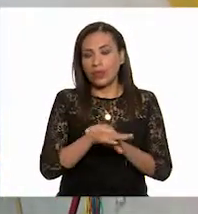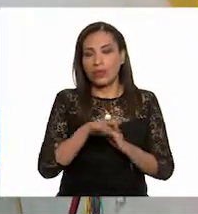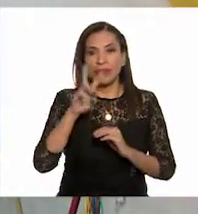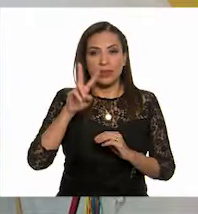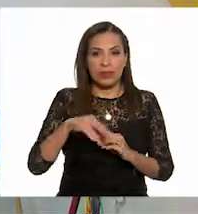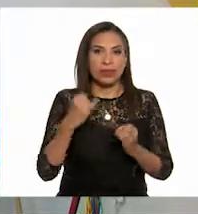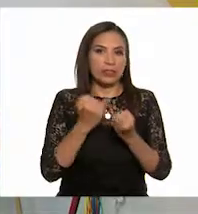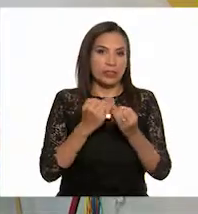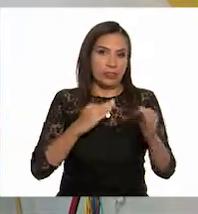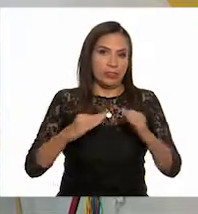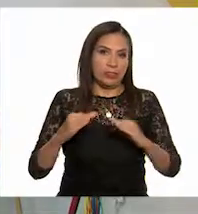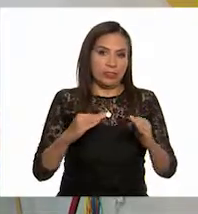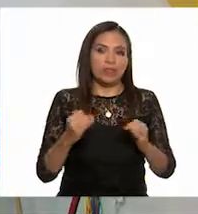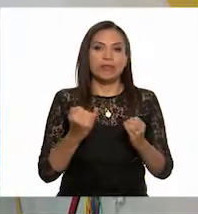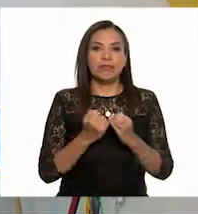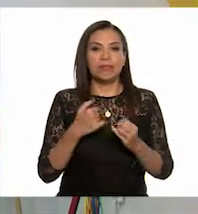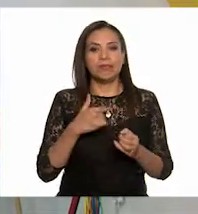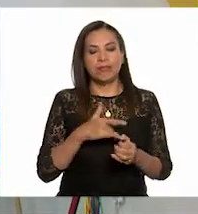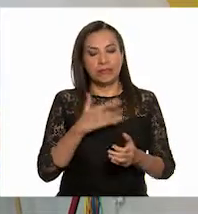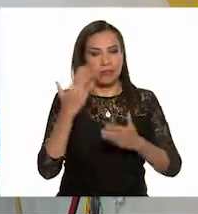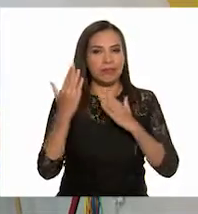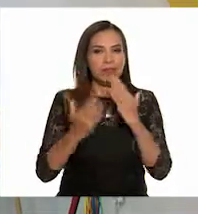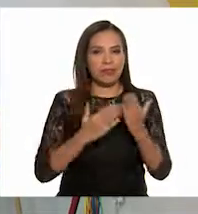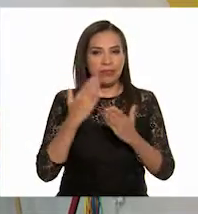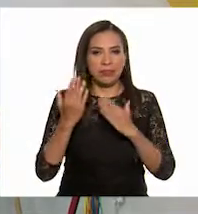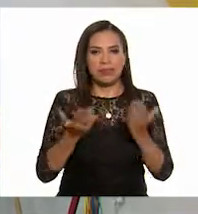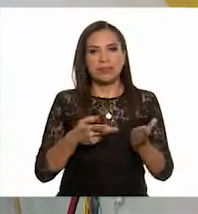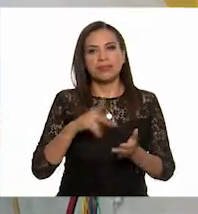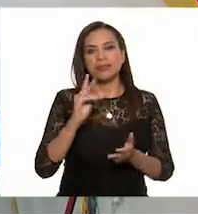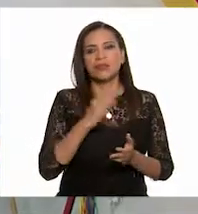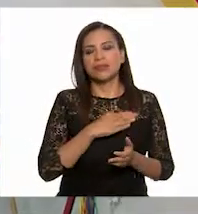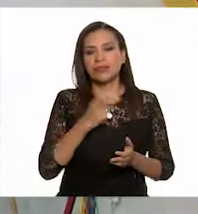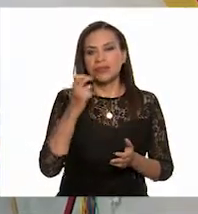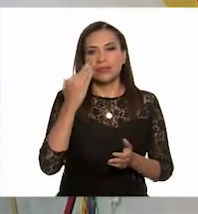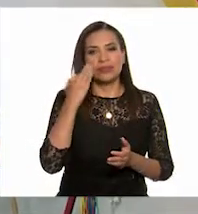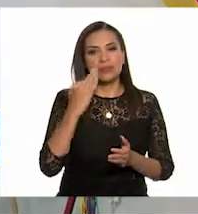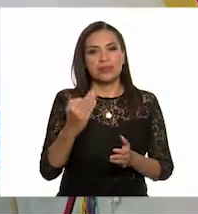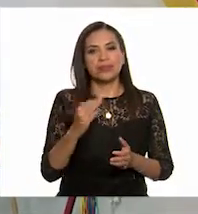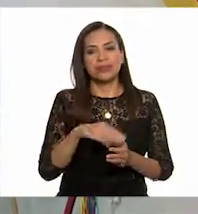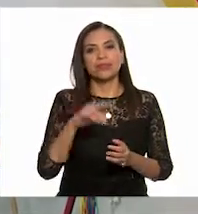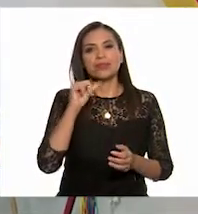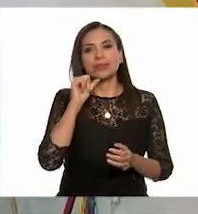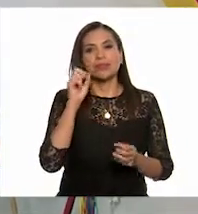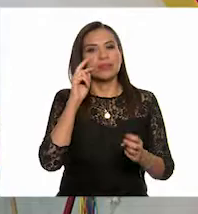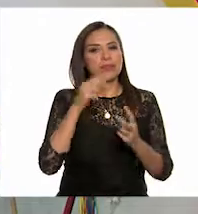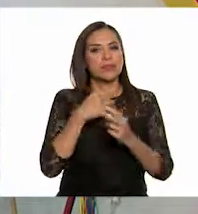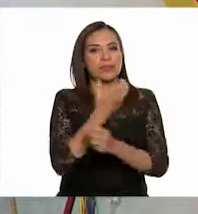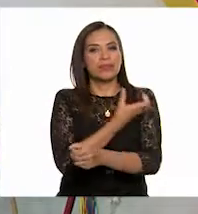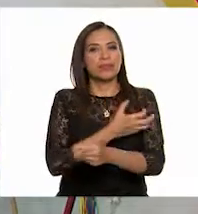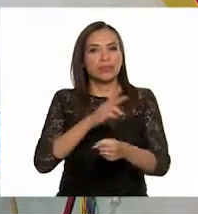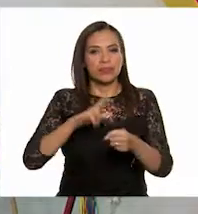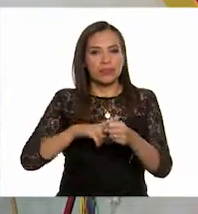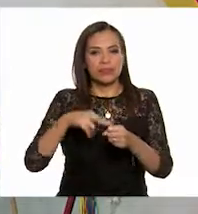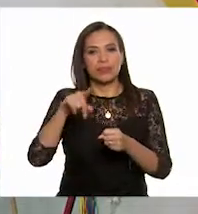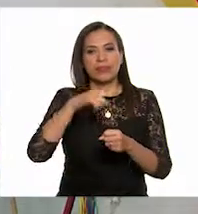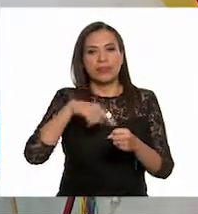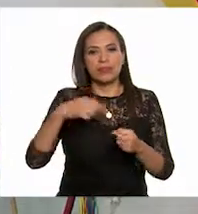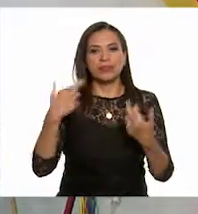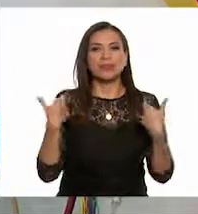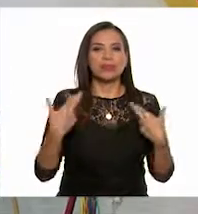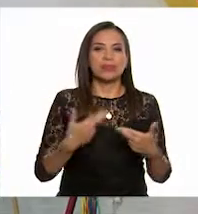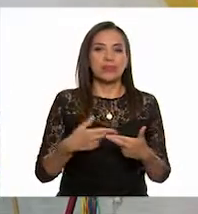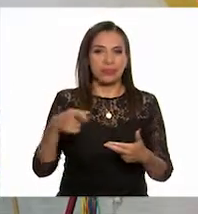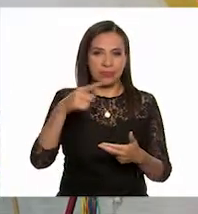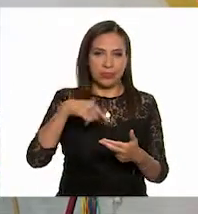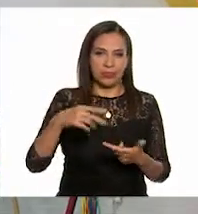que además de trabajar, pues yo también sigo estudiando. Pero bueno, ya fue demasiado tiempo sin ver a mis compañeras, compañeros y a mis